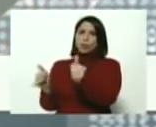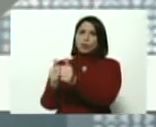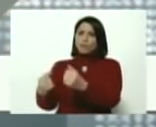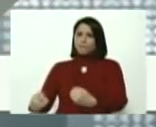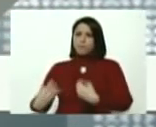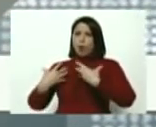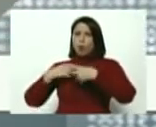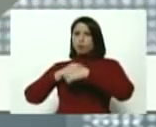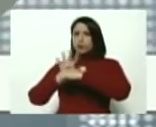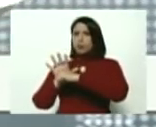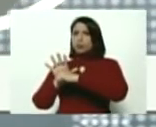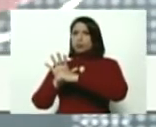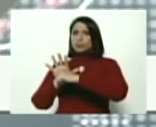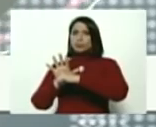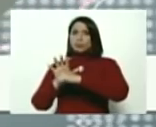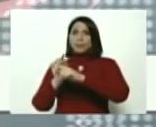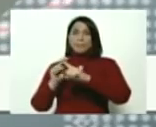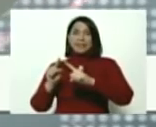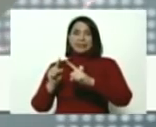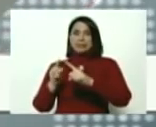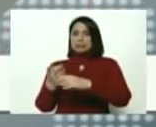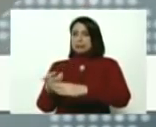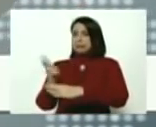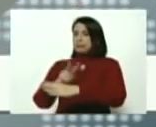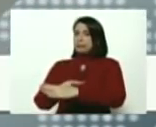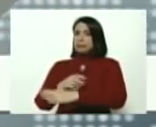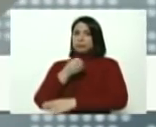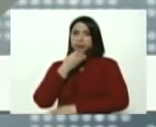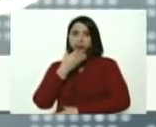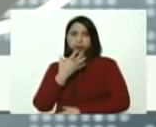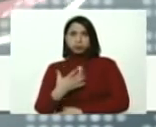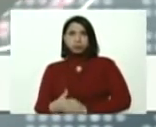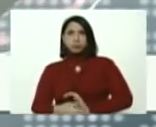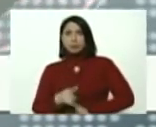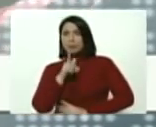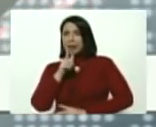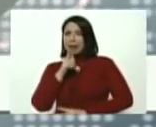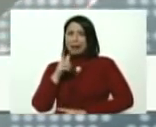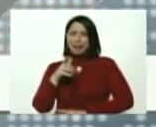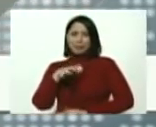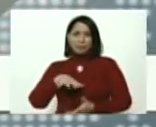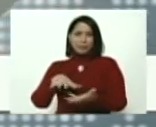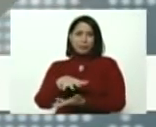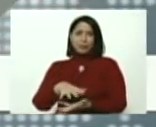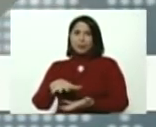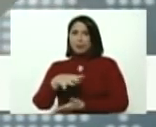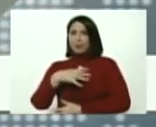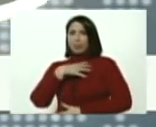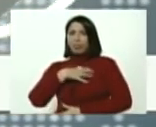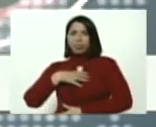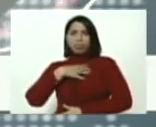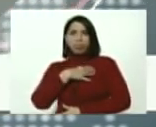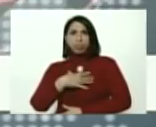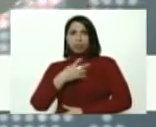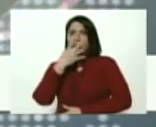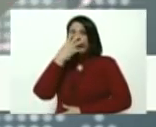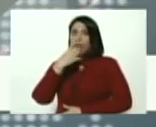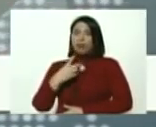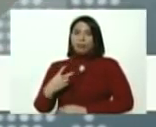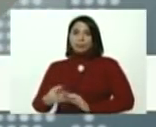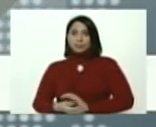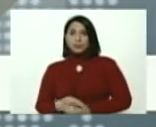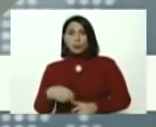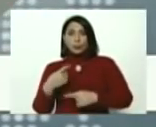por COVID-19, pero la evolución no fue buena. Evolucionó a una insuficiencia respiratoria severa, por la cual